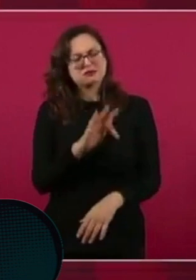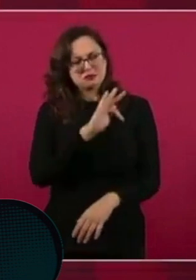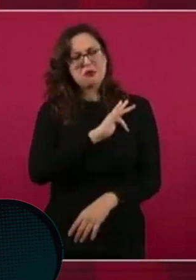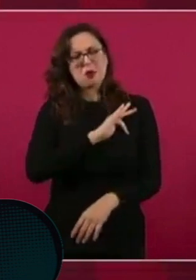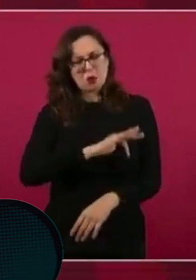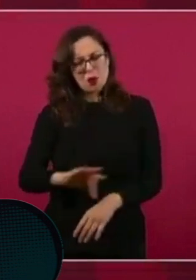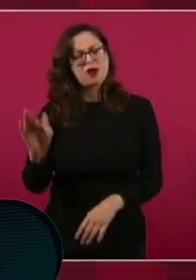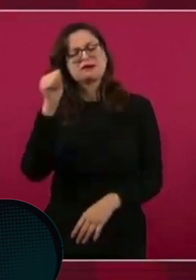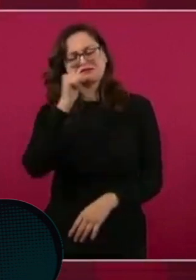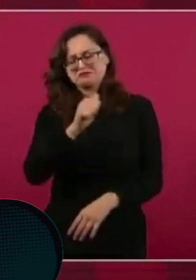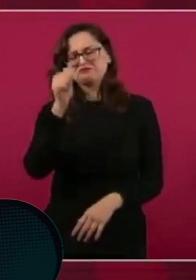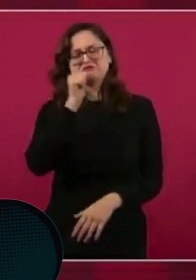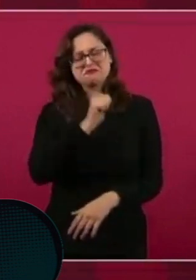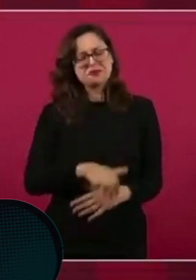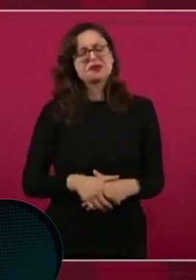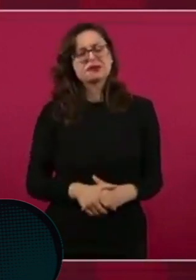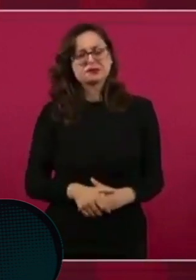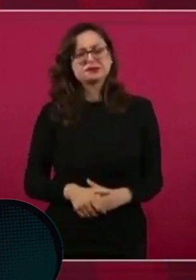márgenes.